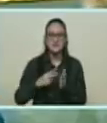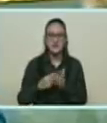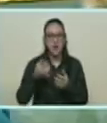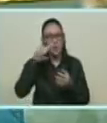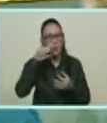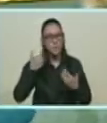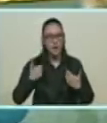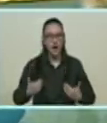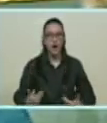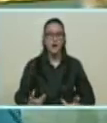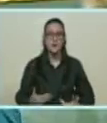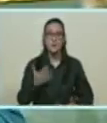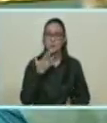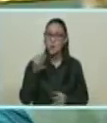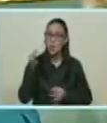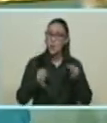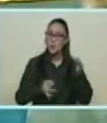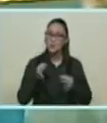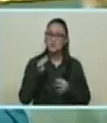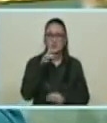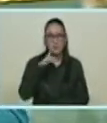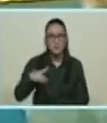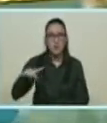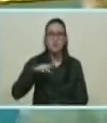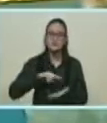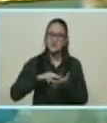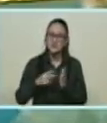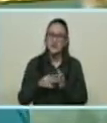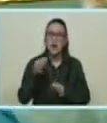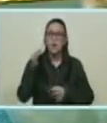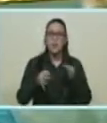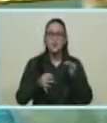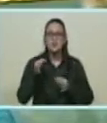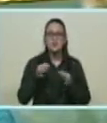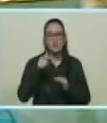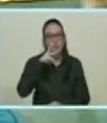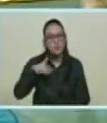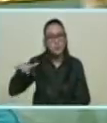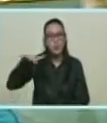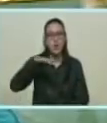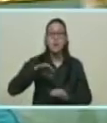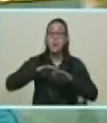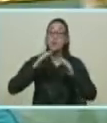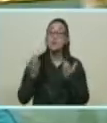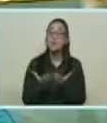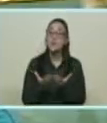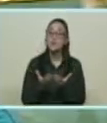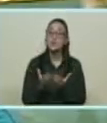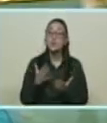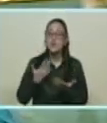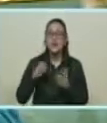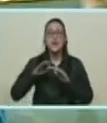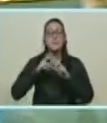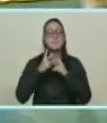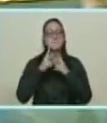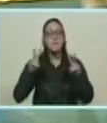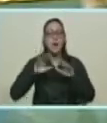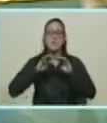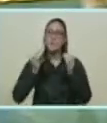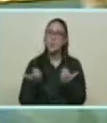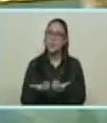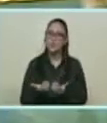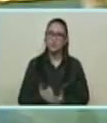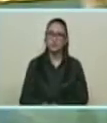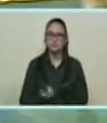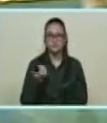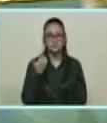cuando queremos justicia para nuestro pueblo, queremos justicia para los pueblos del mundo porque queremos la paz en el mundo entero. Aquí está